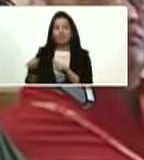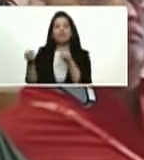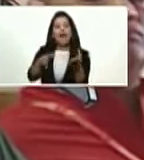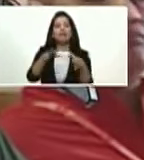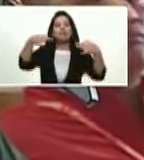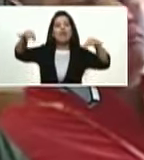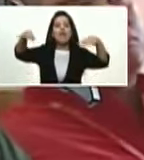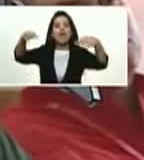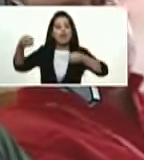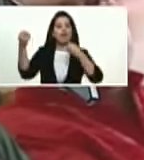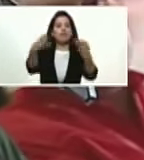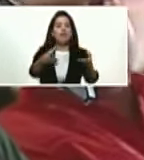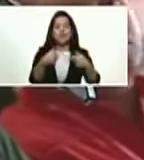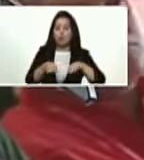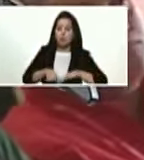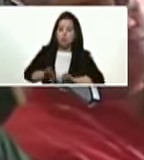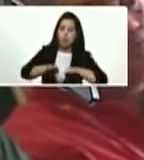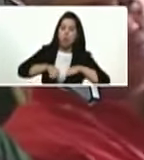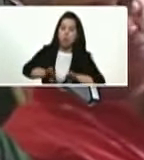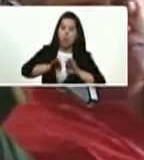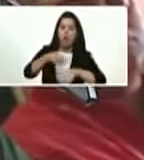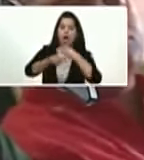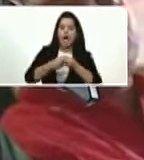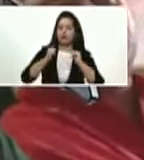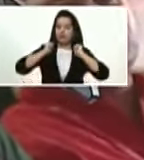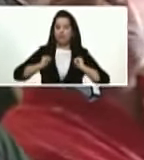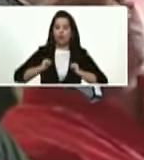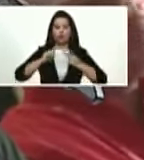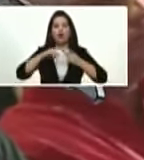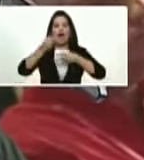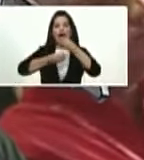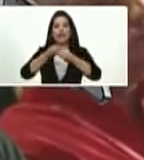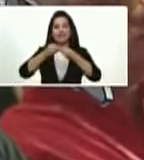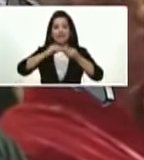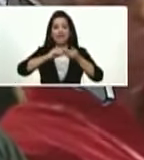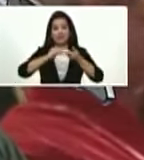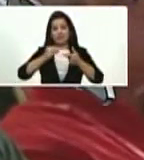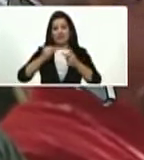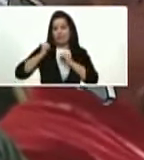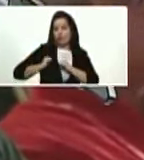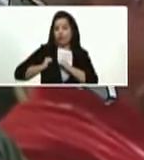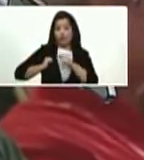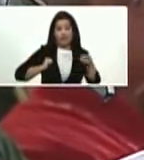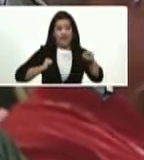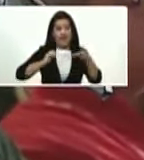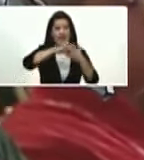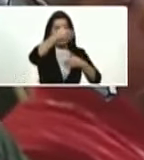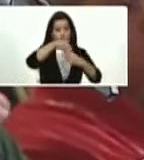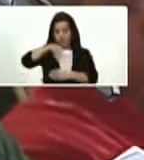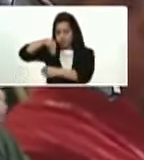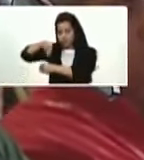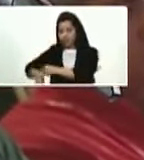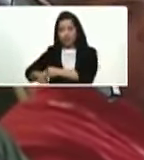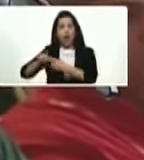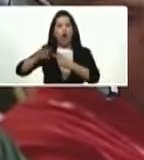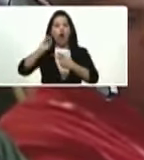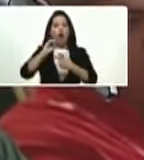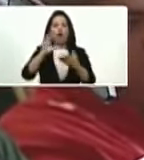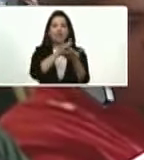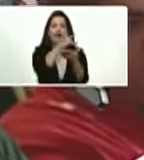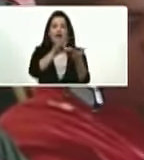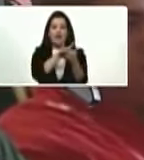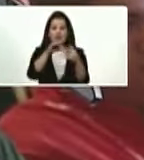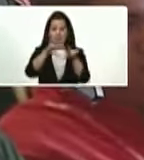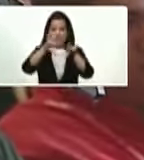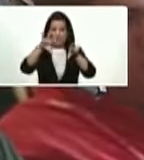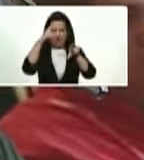comunas puedan construir y fabricar este insumo requerido. Correcto. Por otra parte, participó en